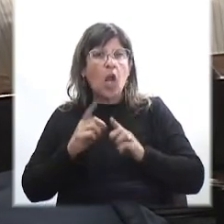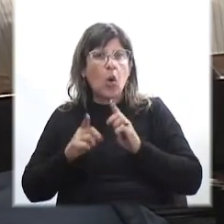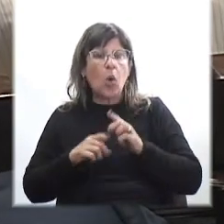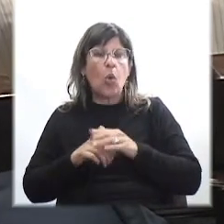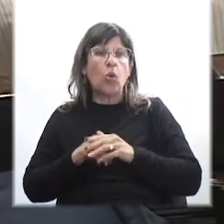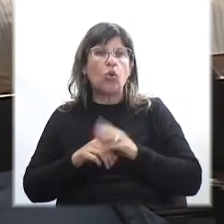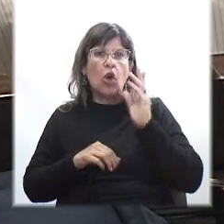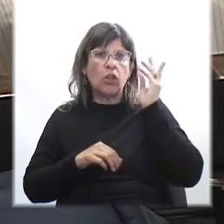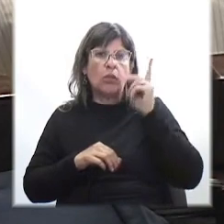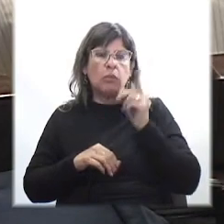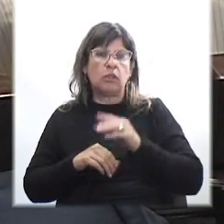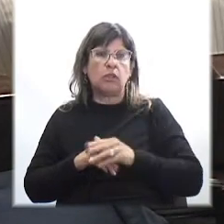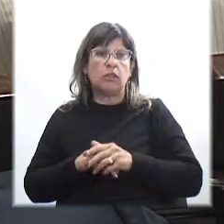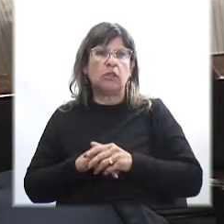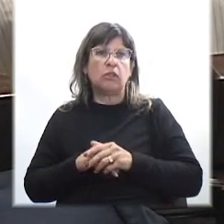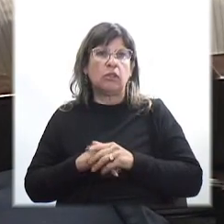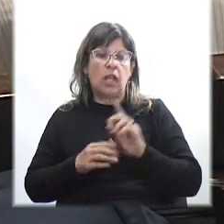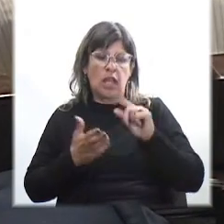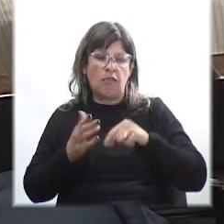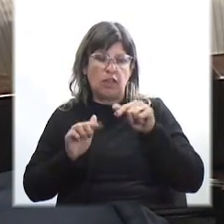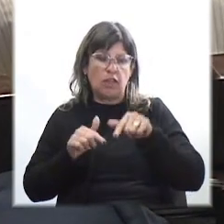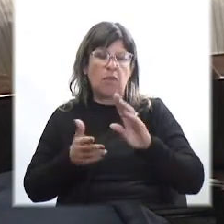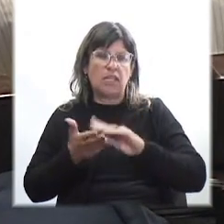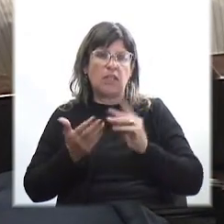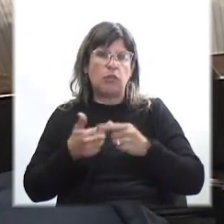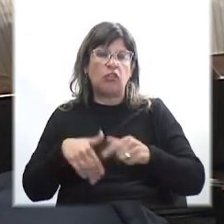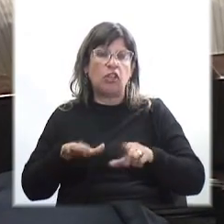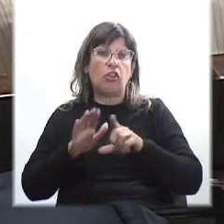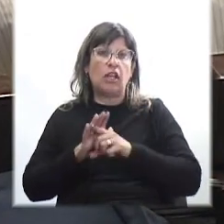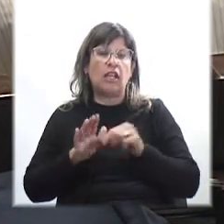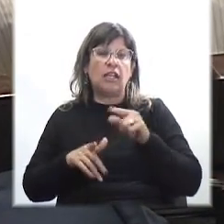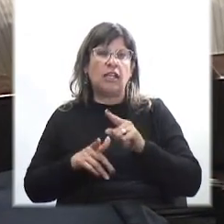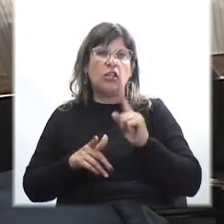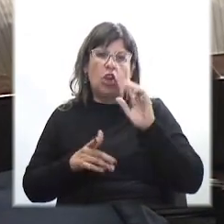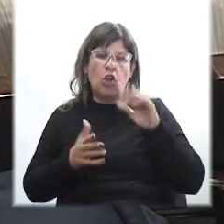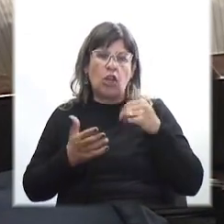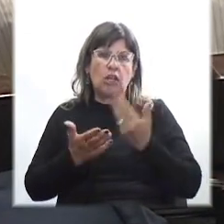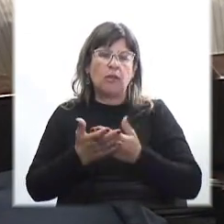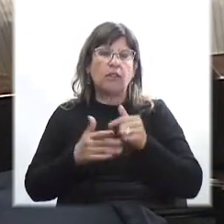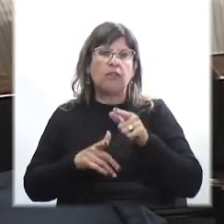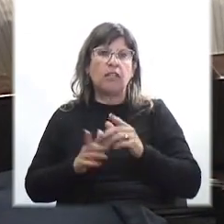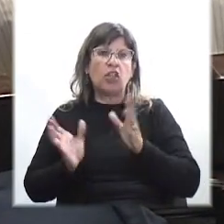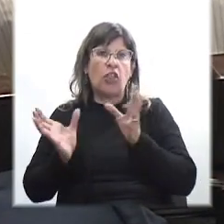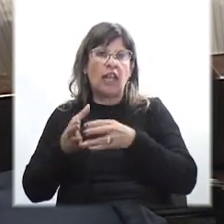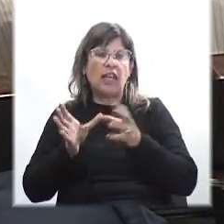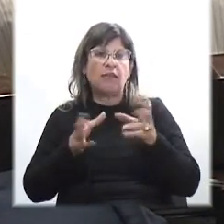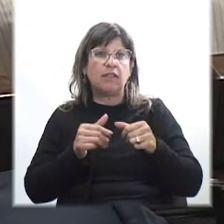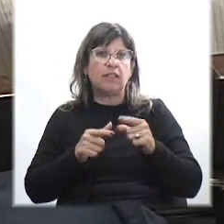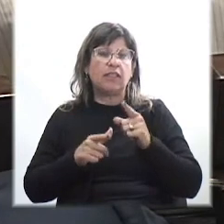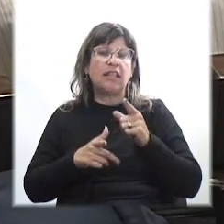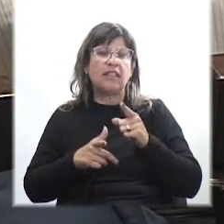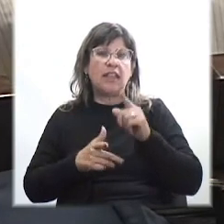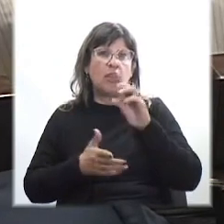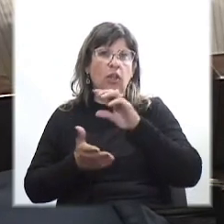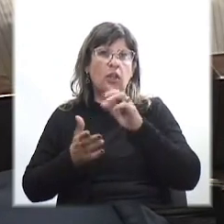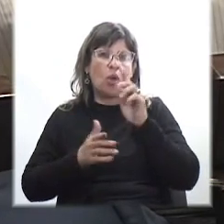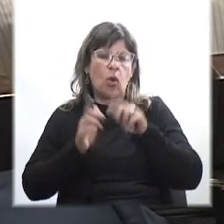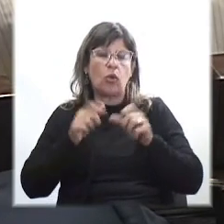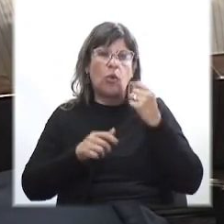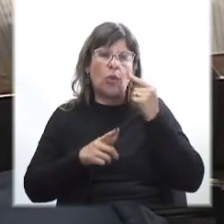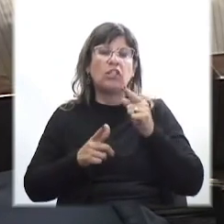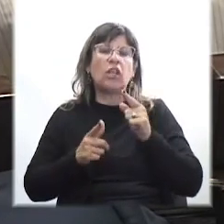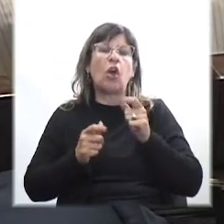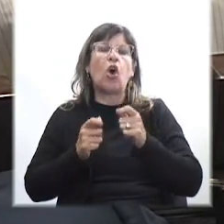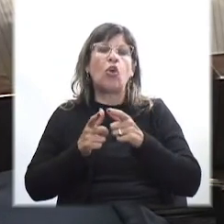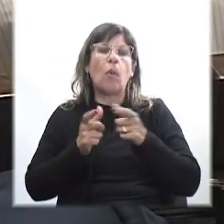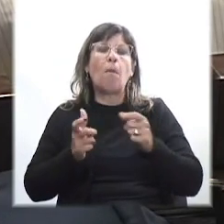Algunos legisladores, señor presidente, que firman este proyecto de ley son los que proponían la clasificación de compatriotas mediante el pase